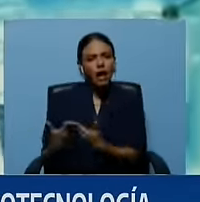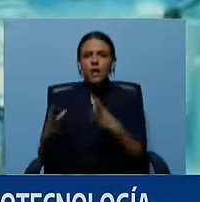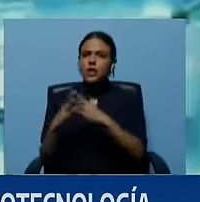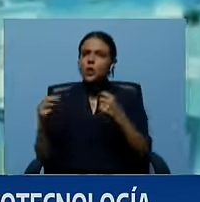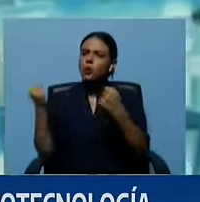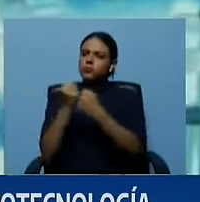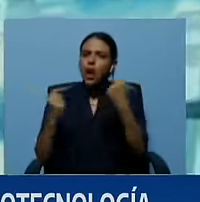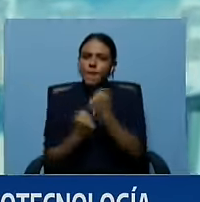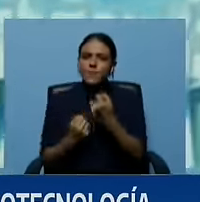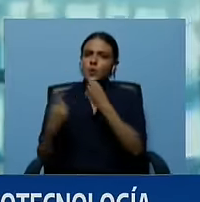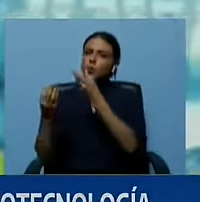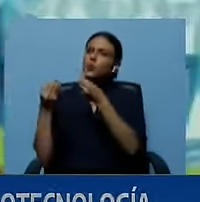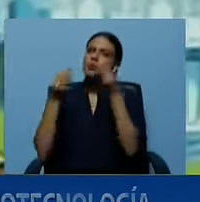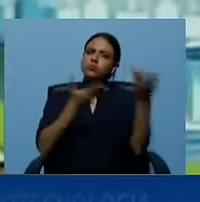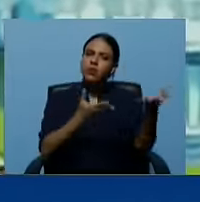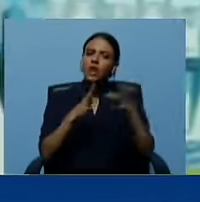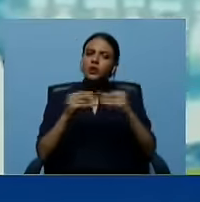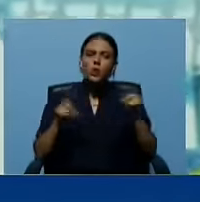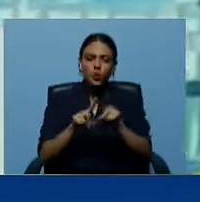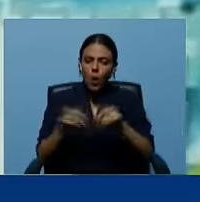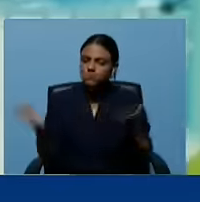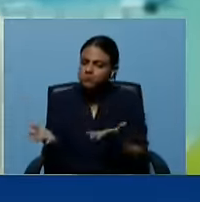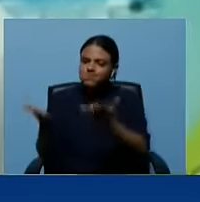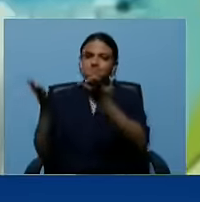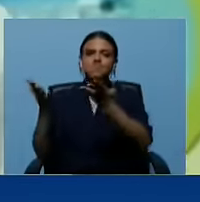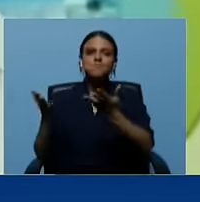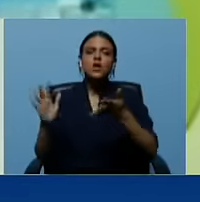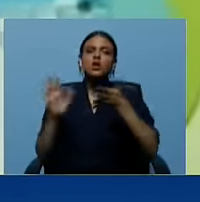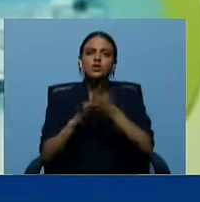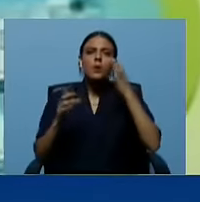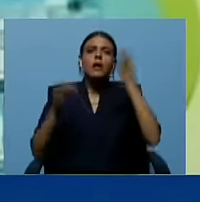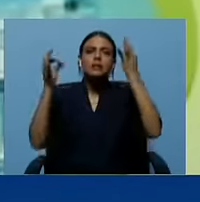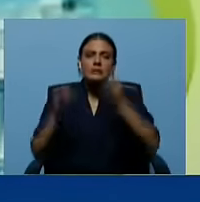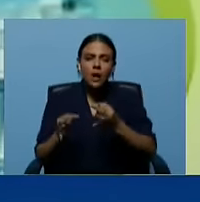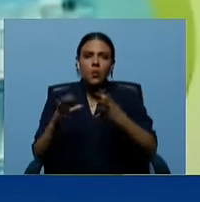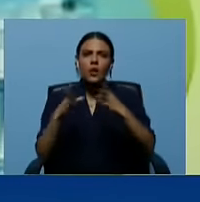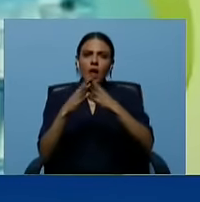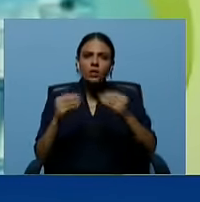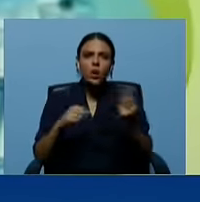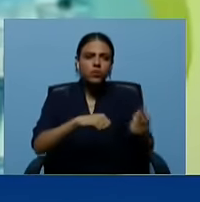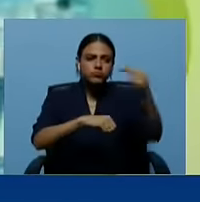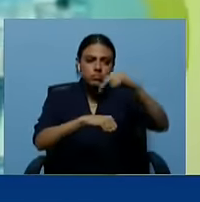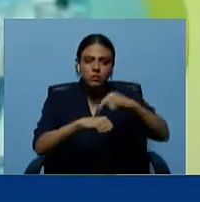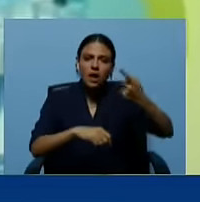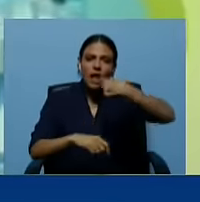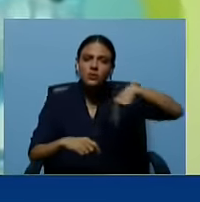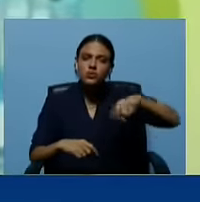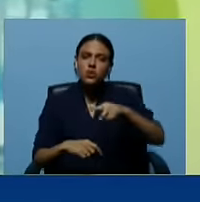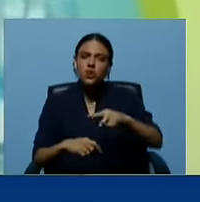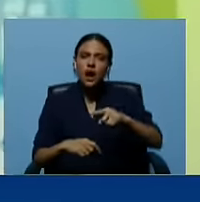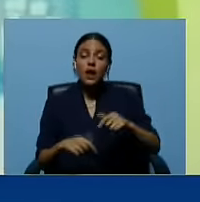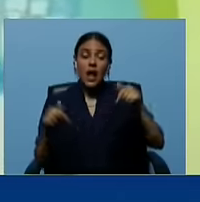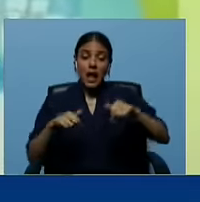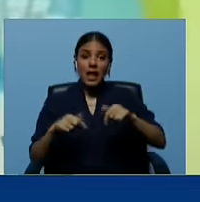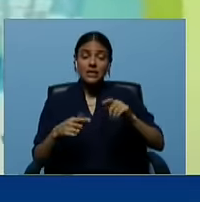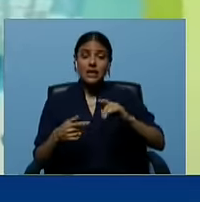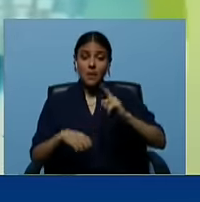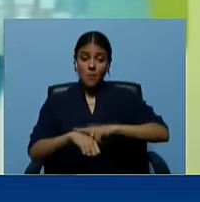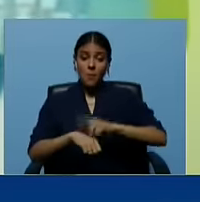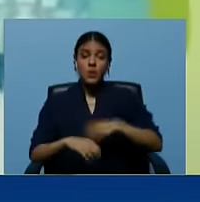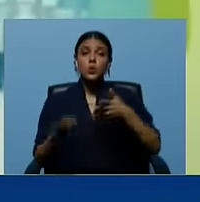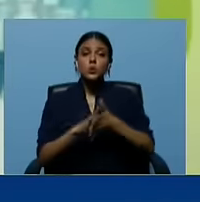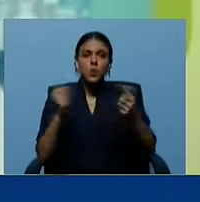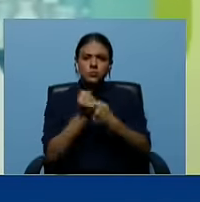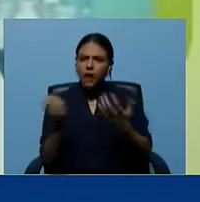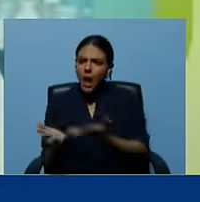apoyo que le está dando para impulsar la seguridad y soberanía nacional. En este caso, el apoyo al